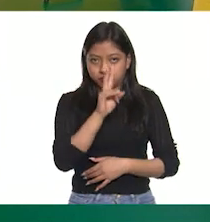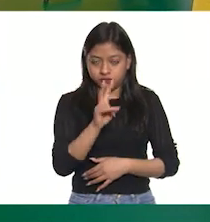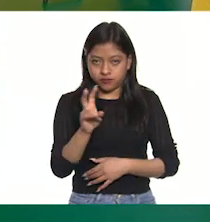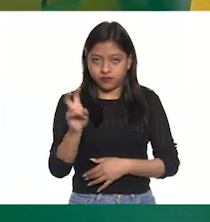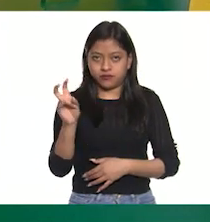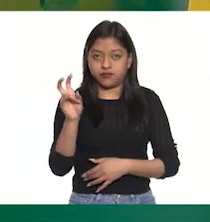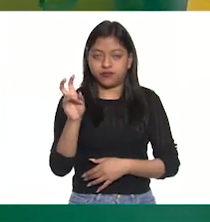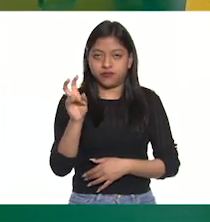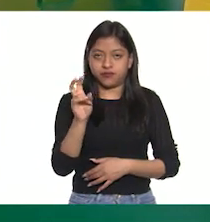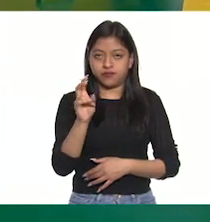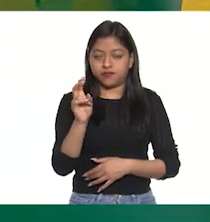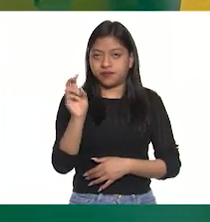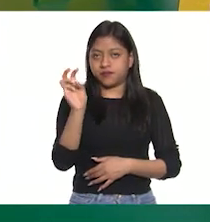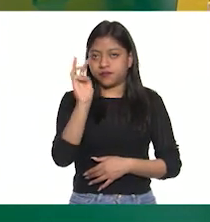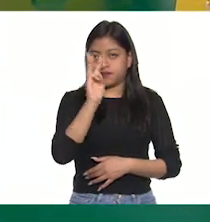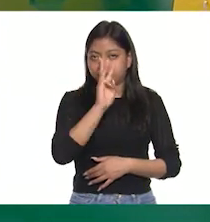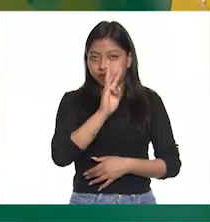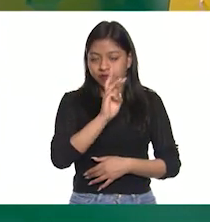200. Sí.